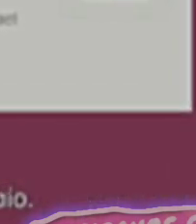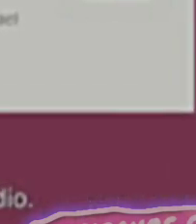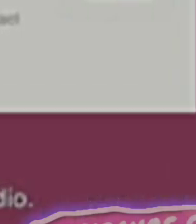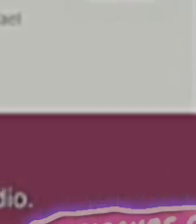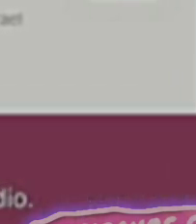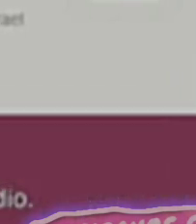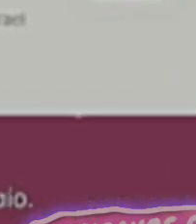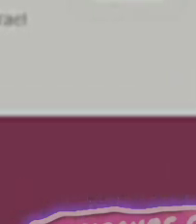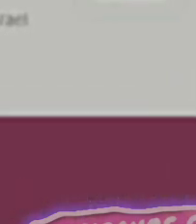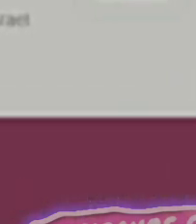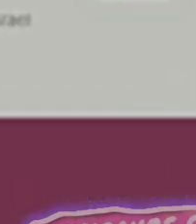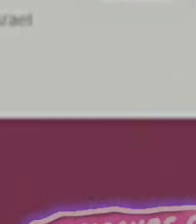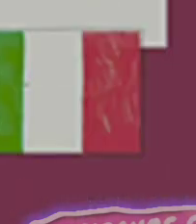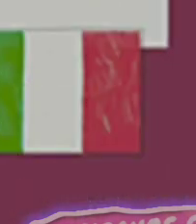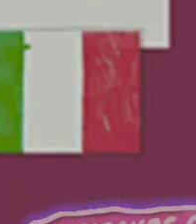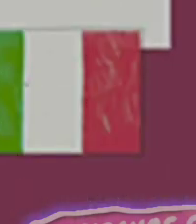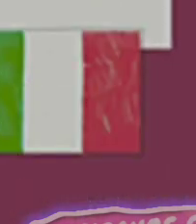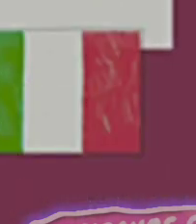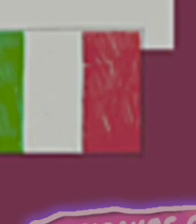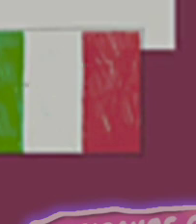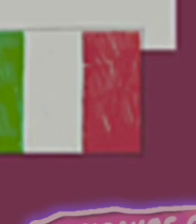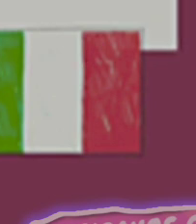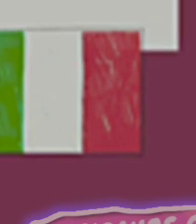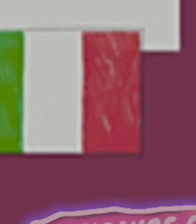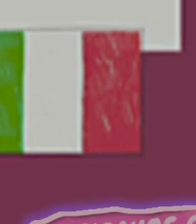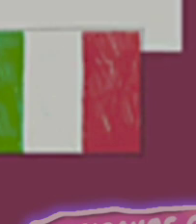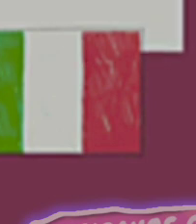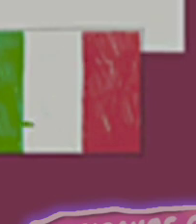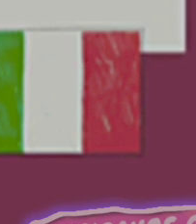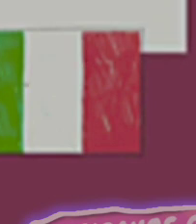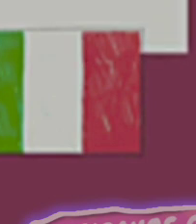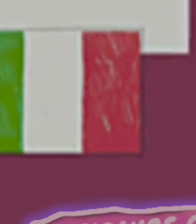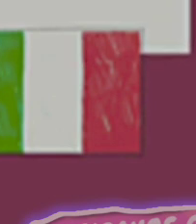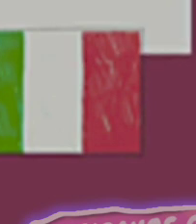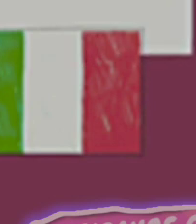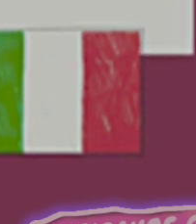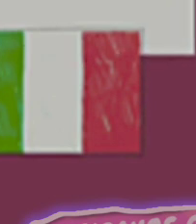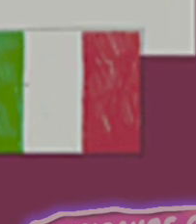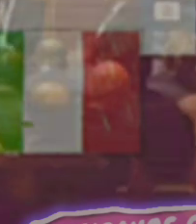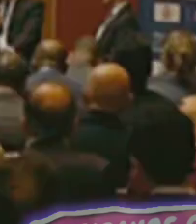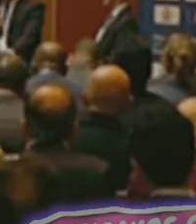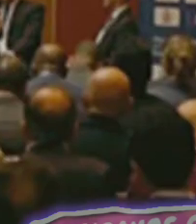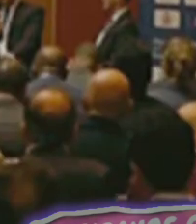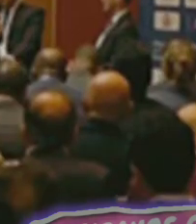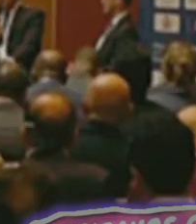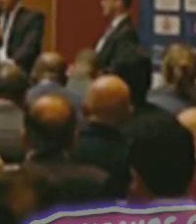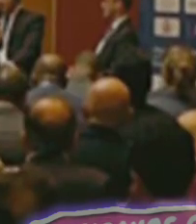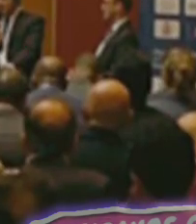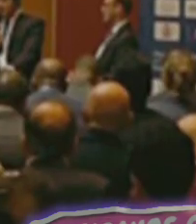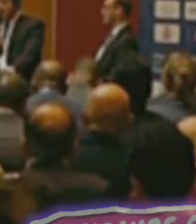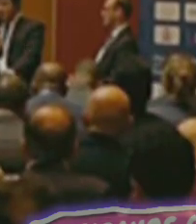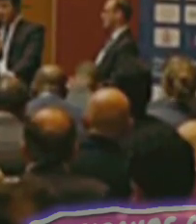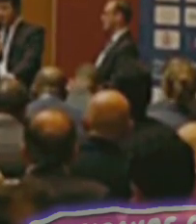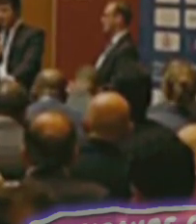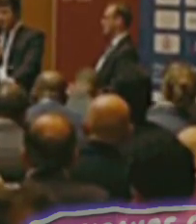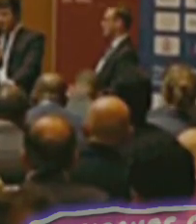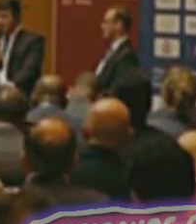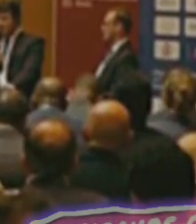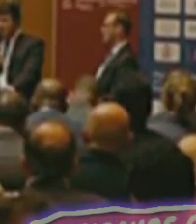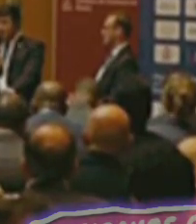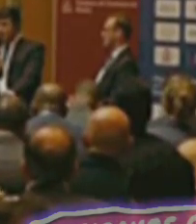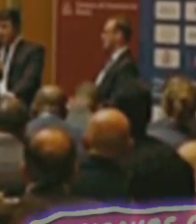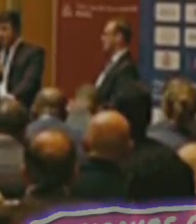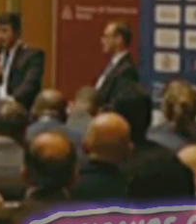en el Holocausto judío. En 2008, Italia se disculpó ante Libia y se comprometió a pagar $5.000